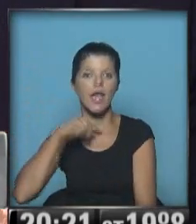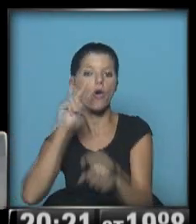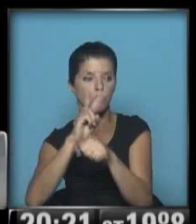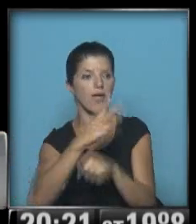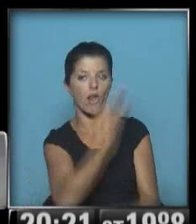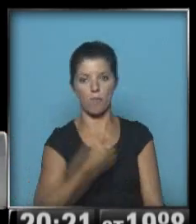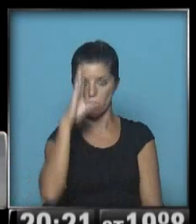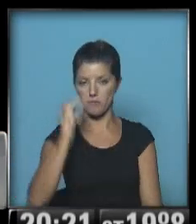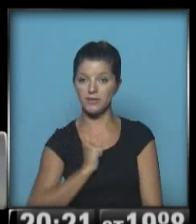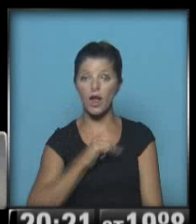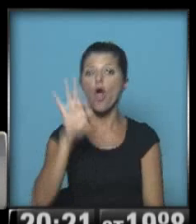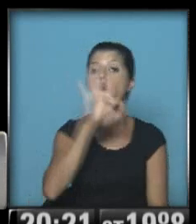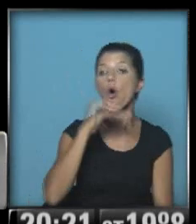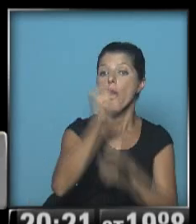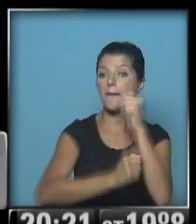dictadura